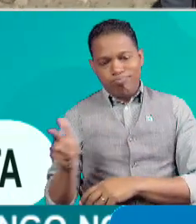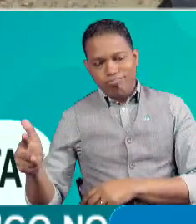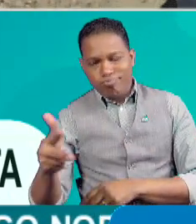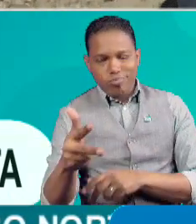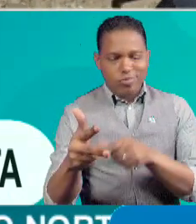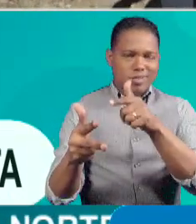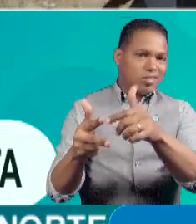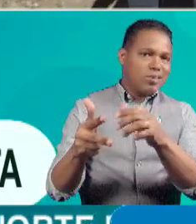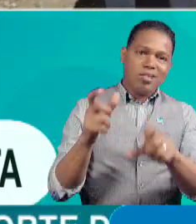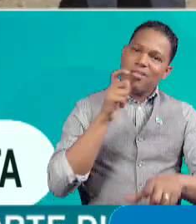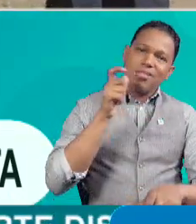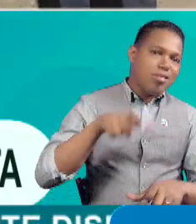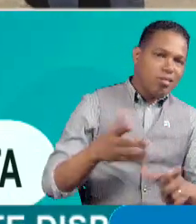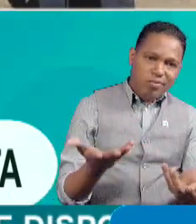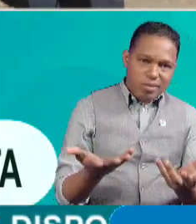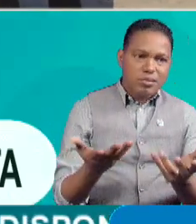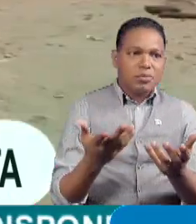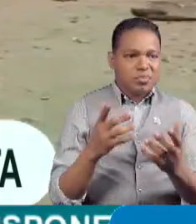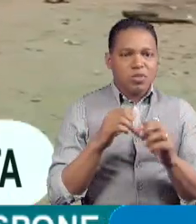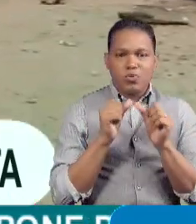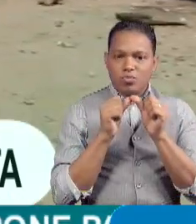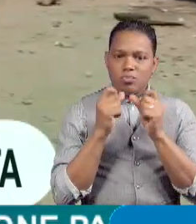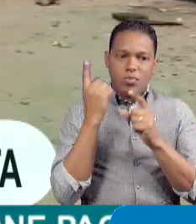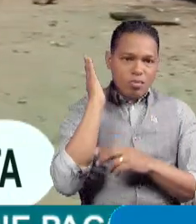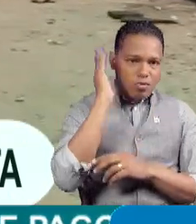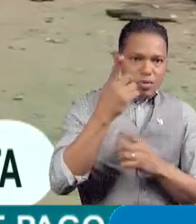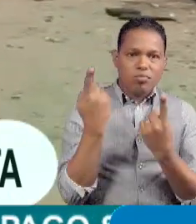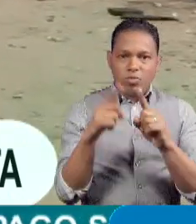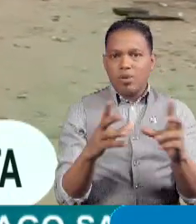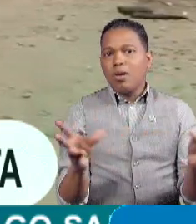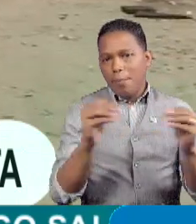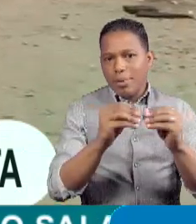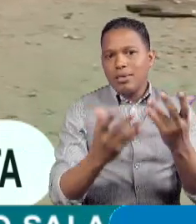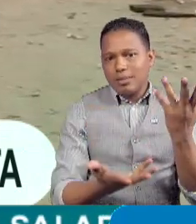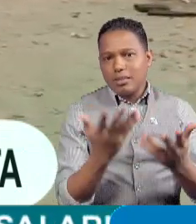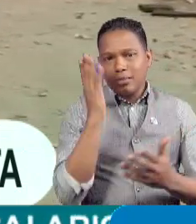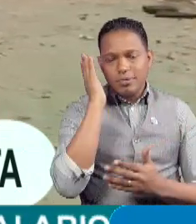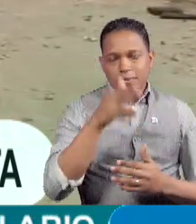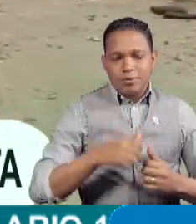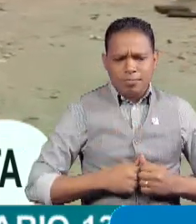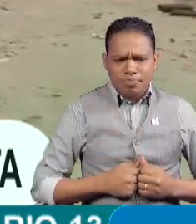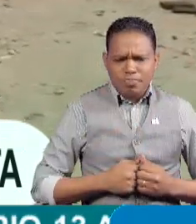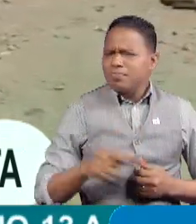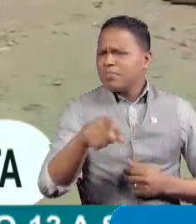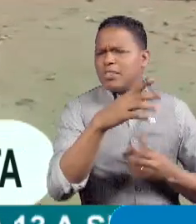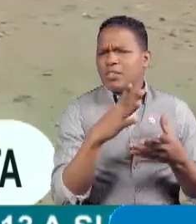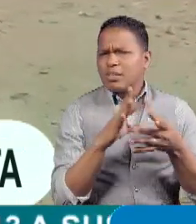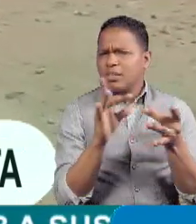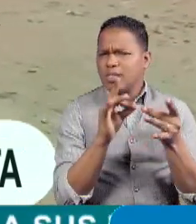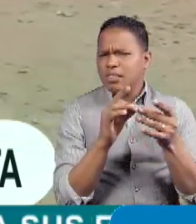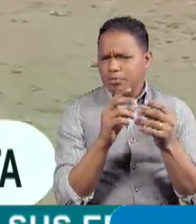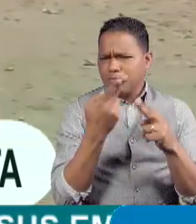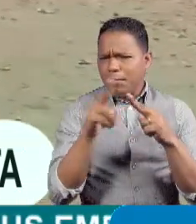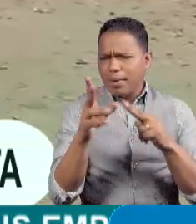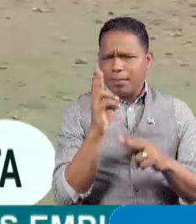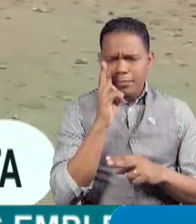el accidente, porque eso también puede seguir ocasionando más tragedias. Y vamos brevemente también a escuchar esa